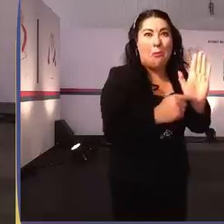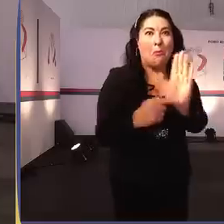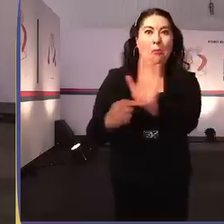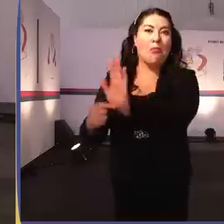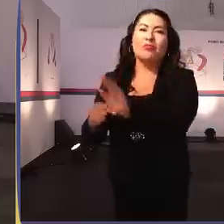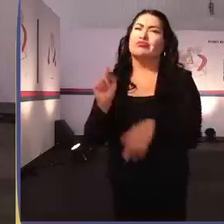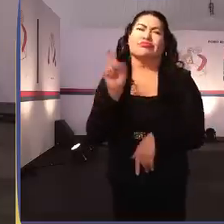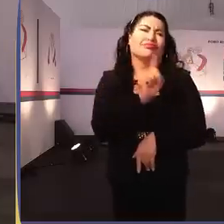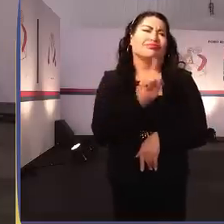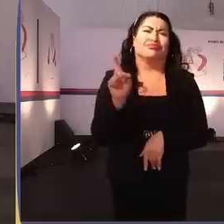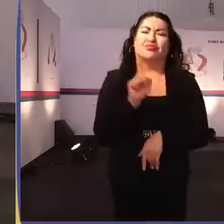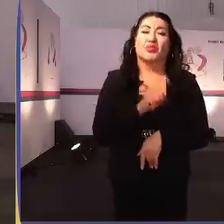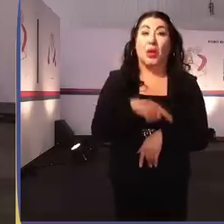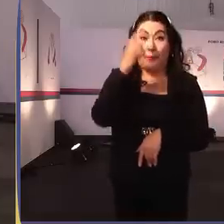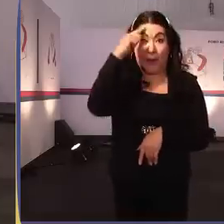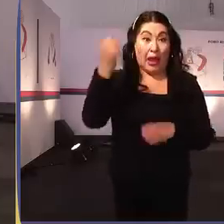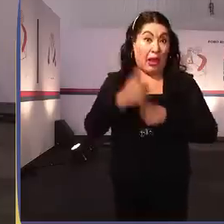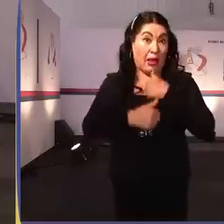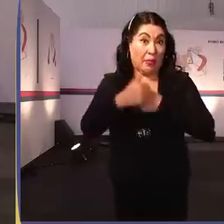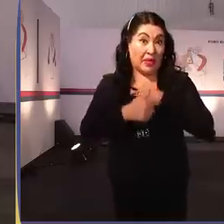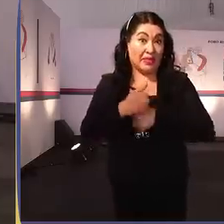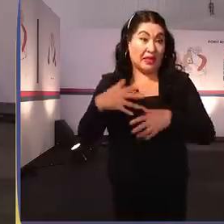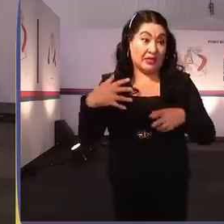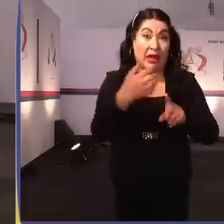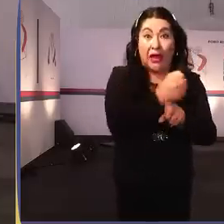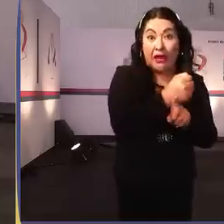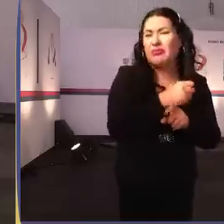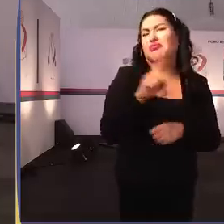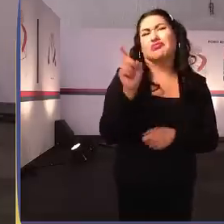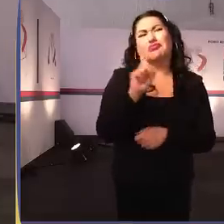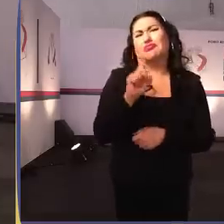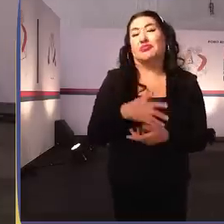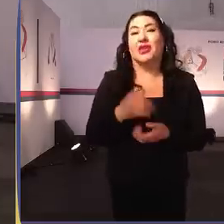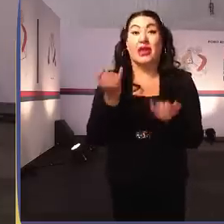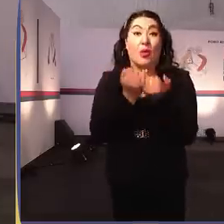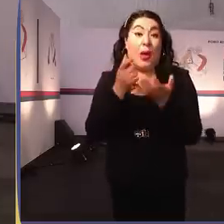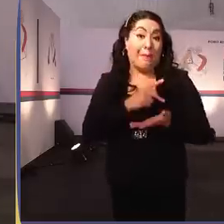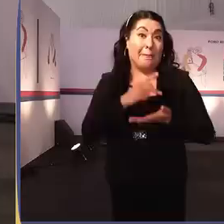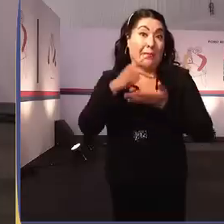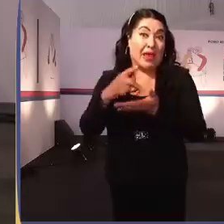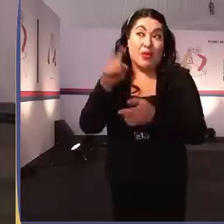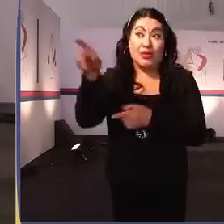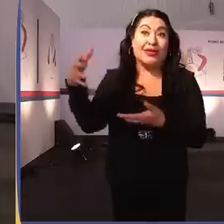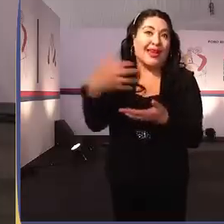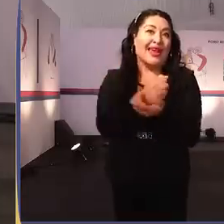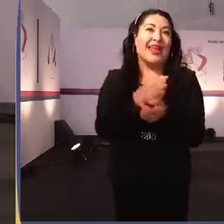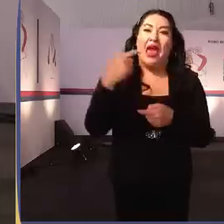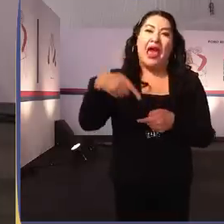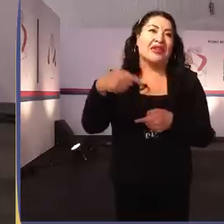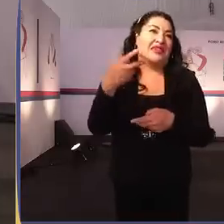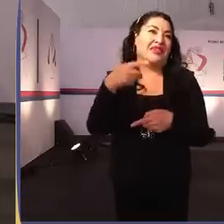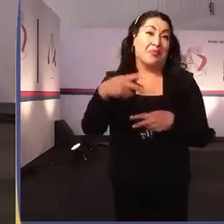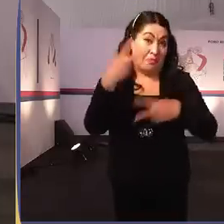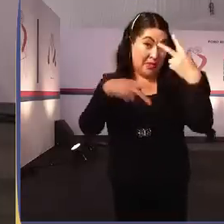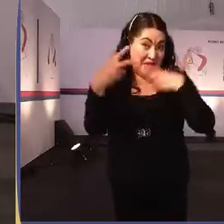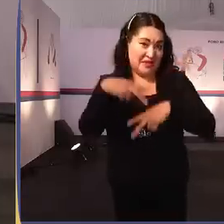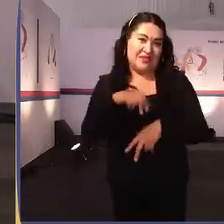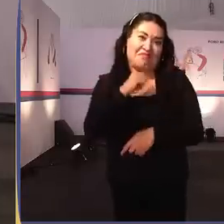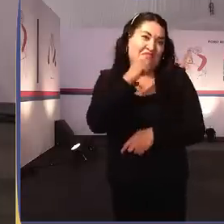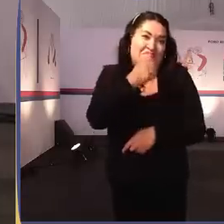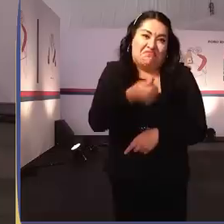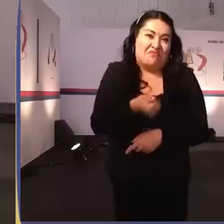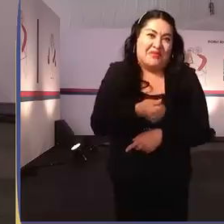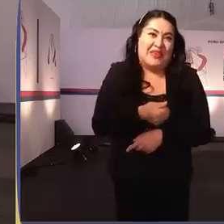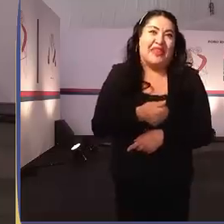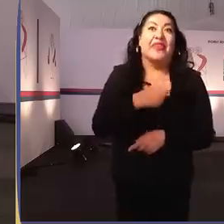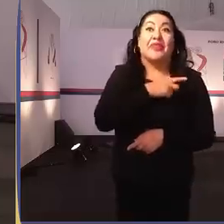no es para un concurso, no es para ganarse el Nobel. Si se lo llegan a ganar, no van a estar aquí, porque aquí no,